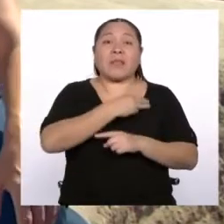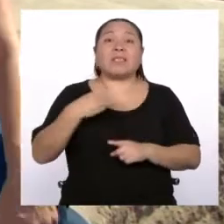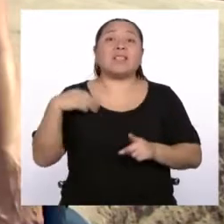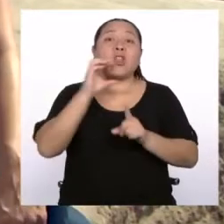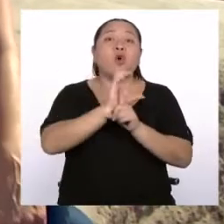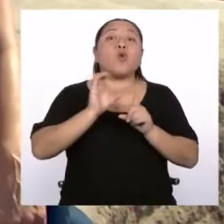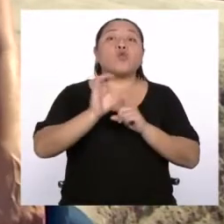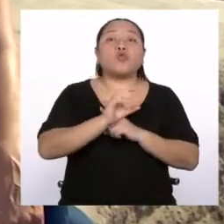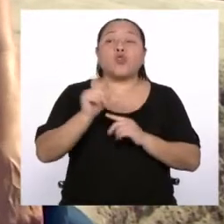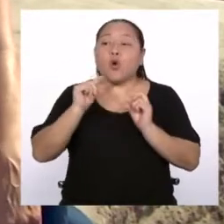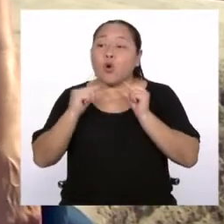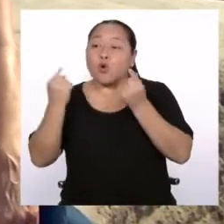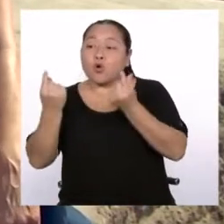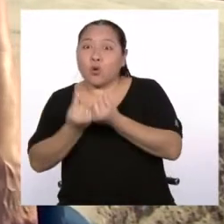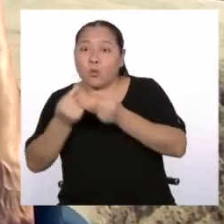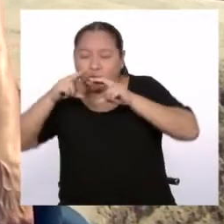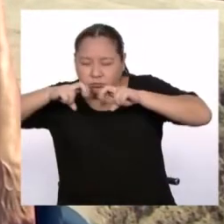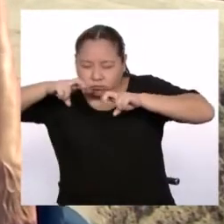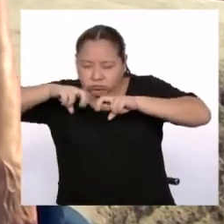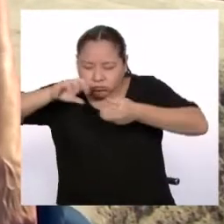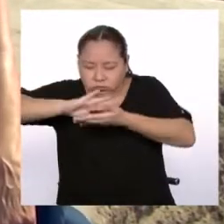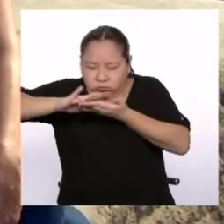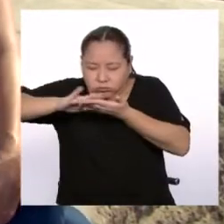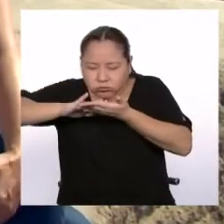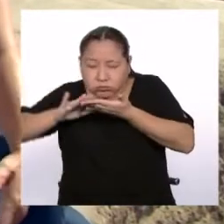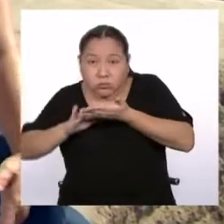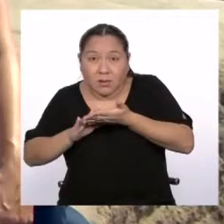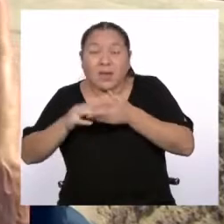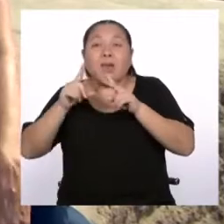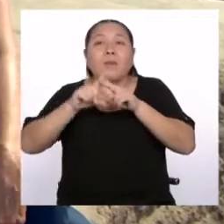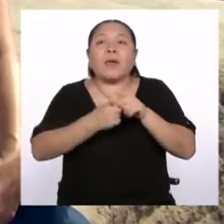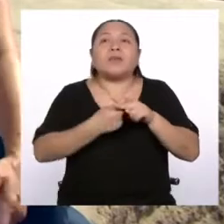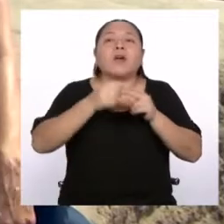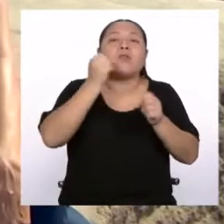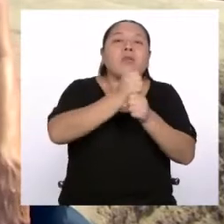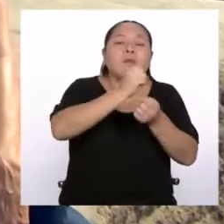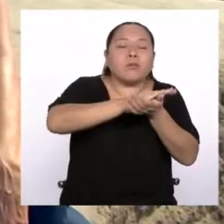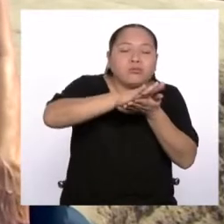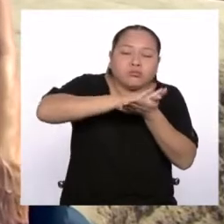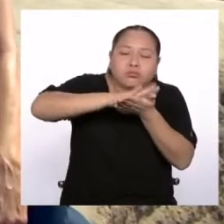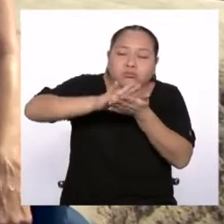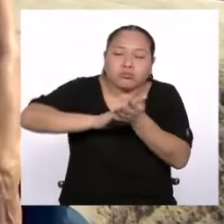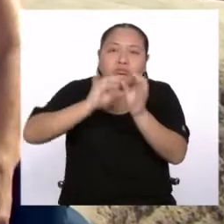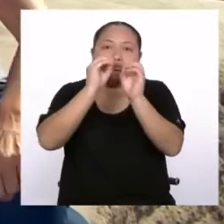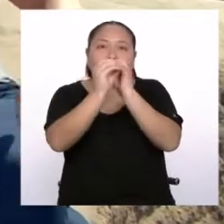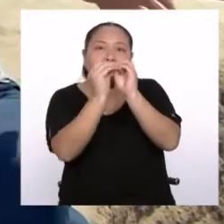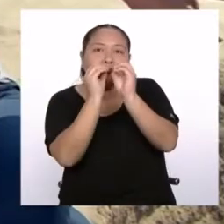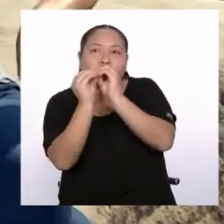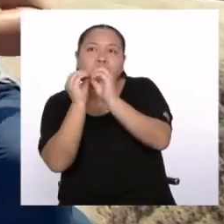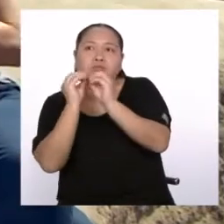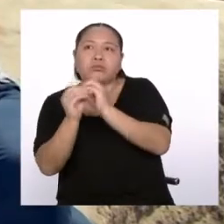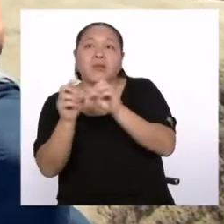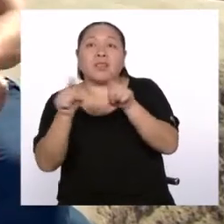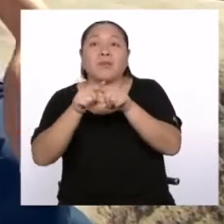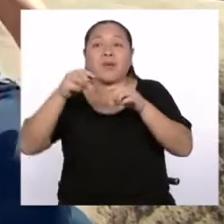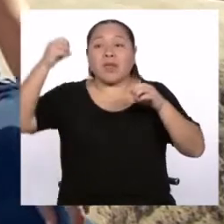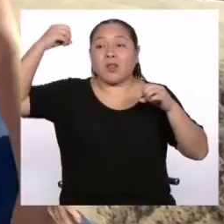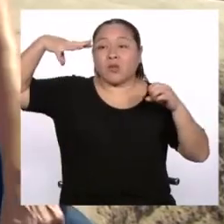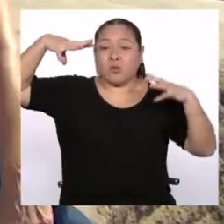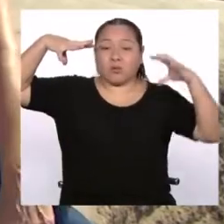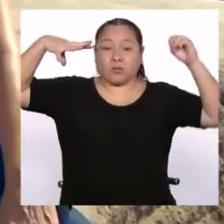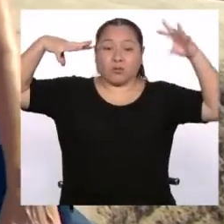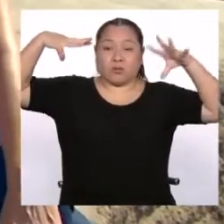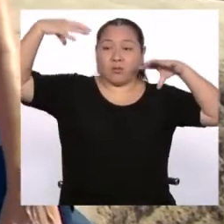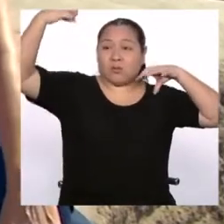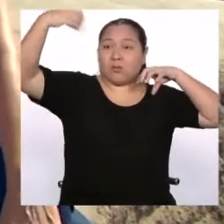un grupo de arqueólogos, se comenzaron los trabajos de limpieza y restauración y también de iluminación de